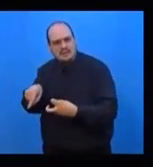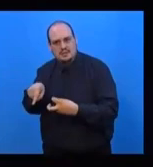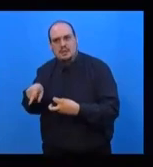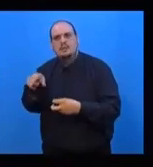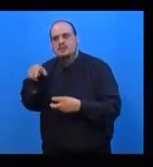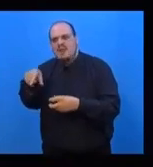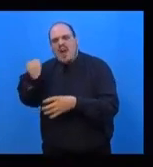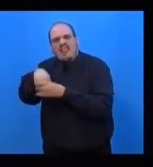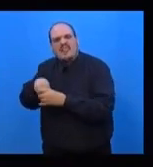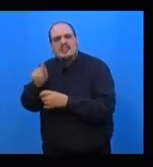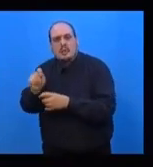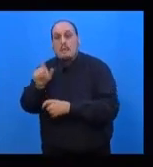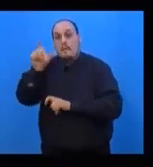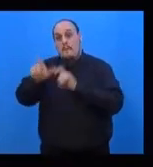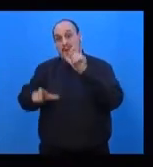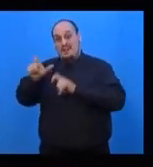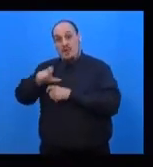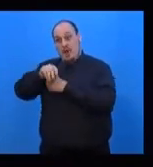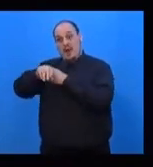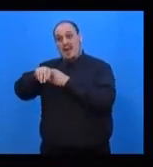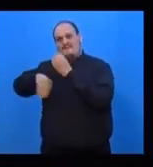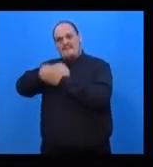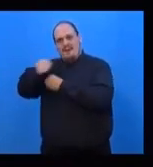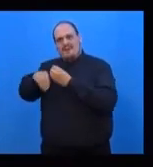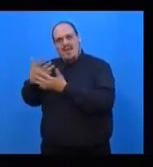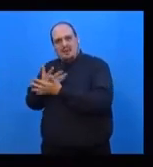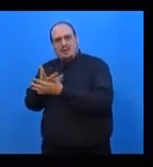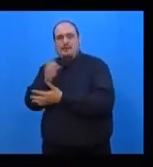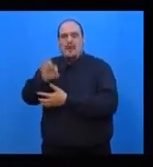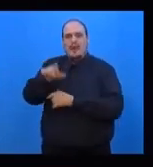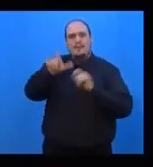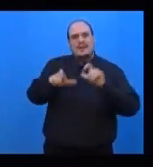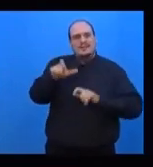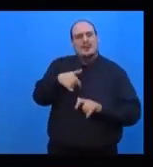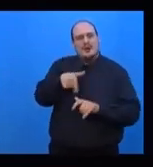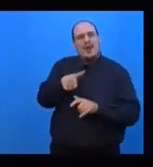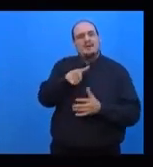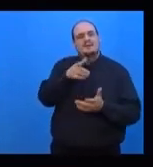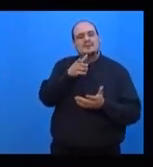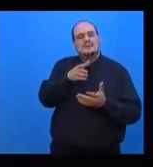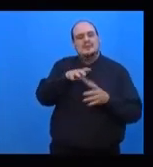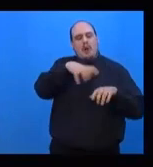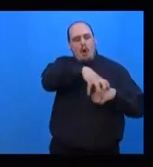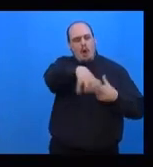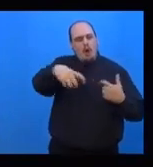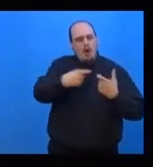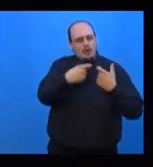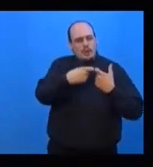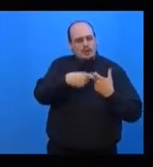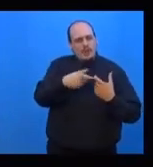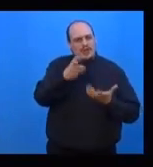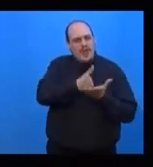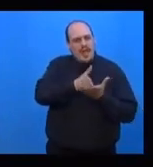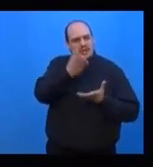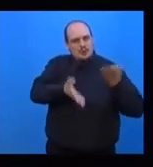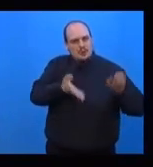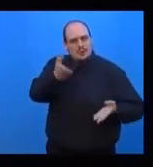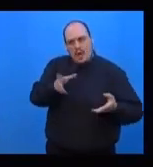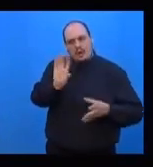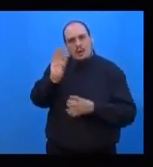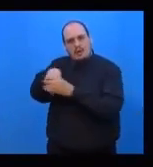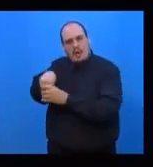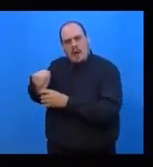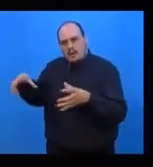víctimas y familiares de la violencia institucional organismo de derechos humanos y otros sectores para ir a fondo e investigar